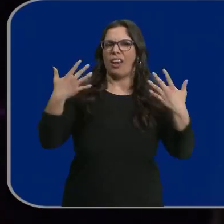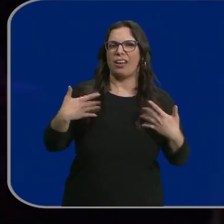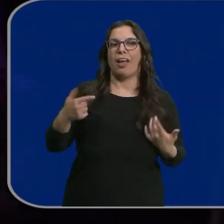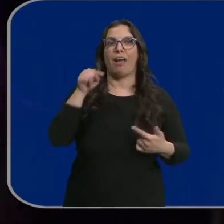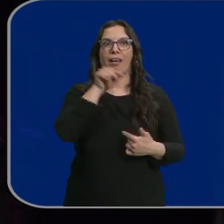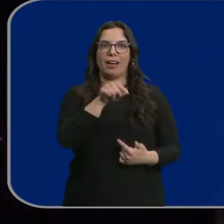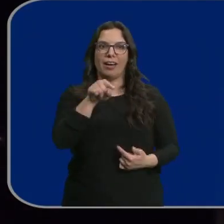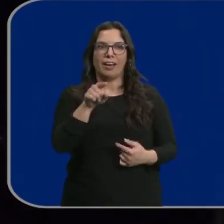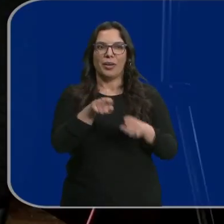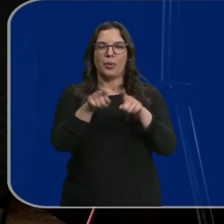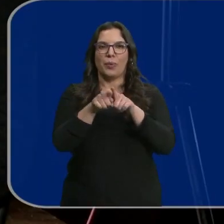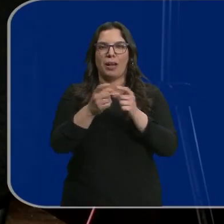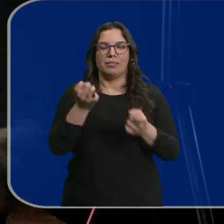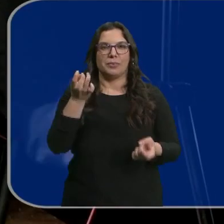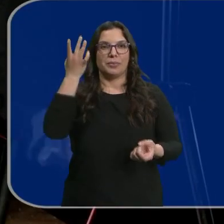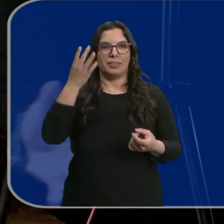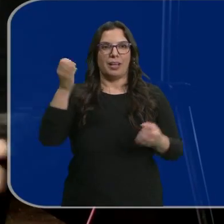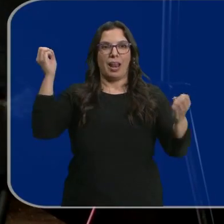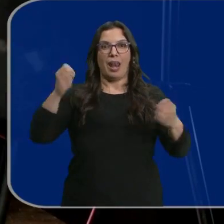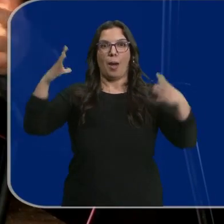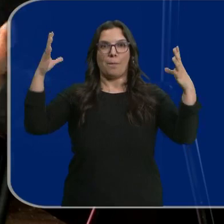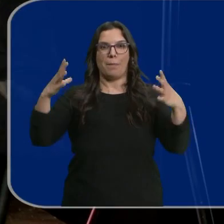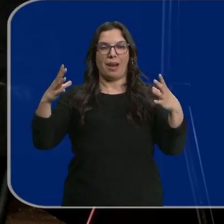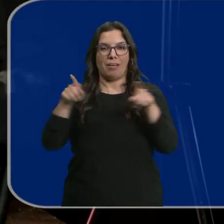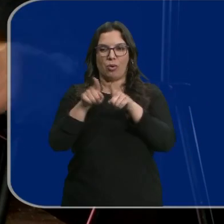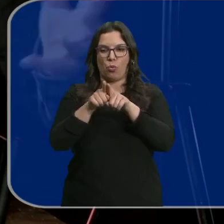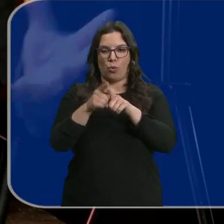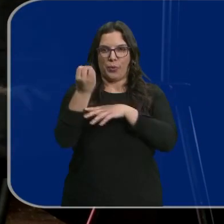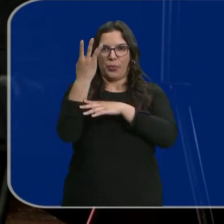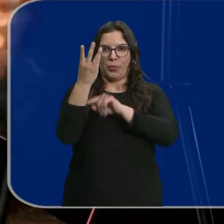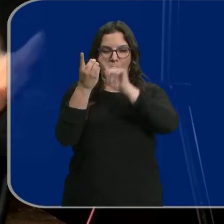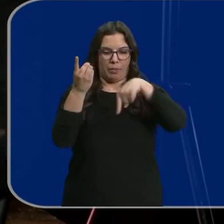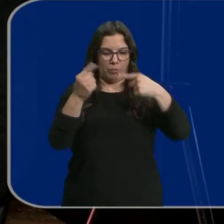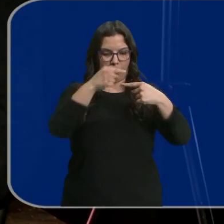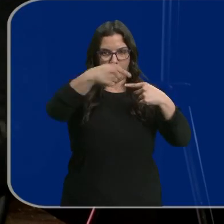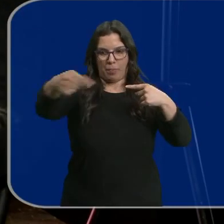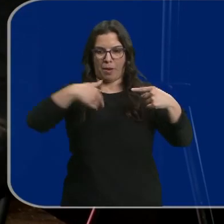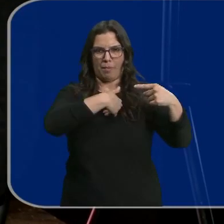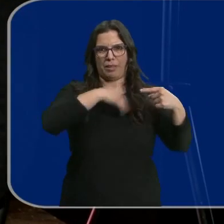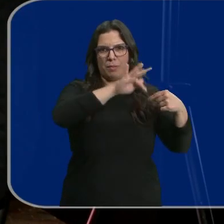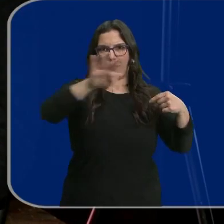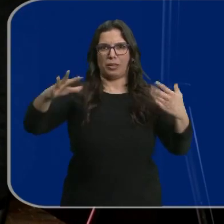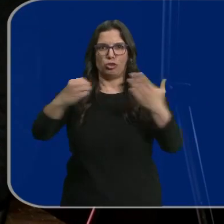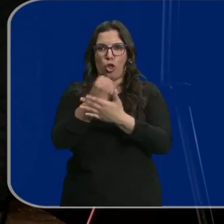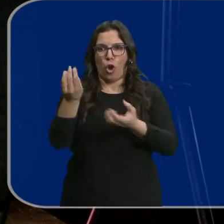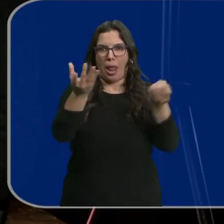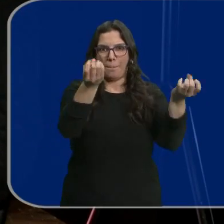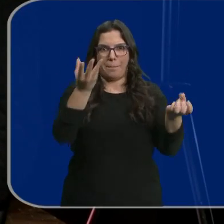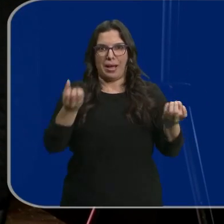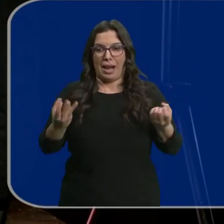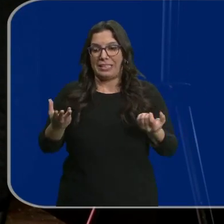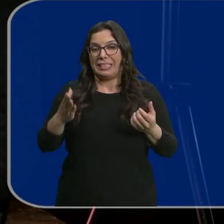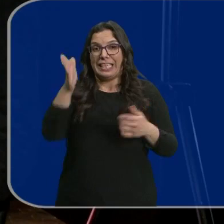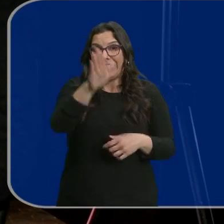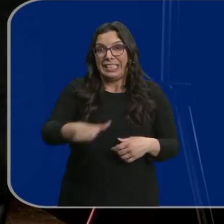aparecieron las lámparas. Contré una lámpara que era la madrastra y a partir de ahí salió Blancanieves, salieron todos y todo fue con lámparas. Claro, al trabajar